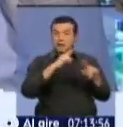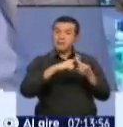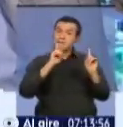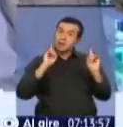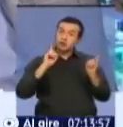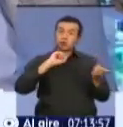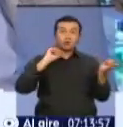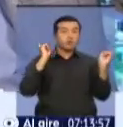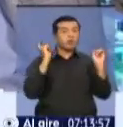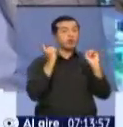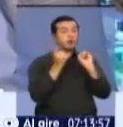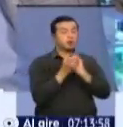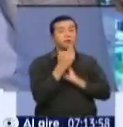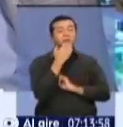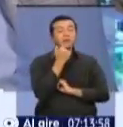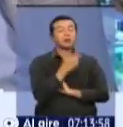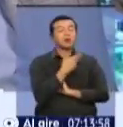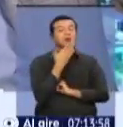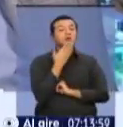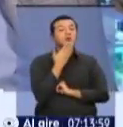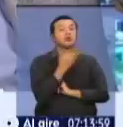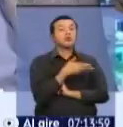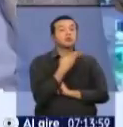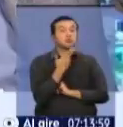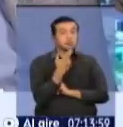estaría variando aquí es la designación